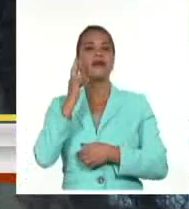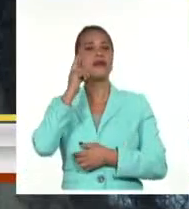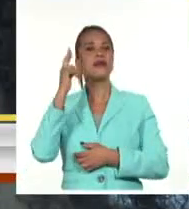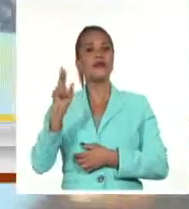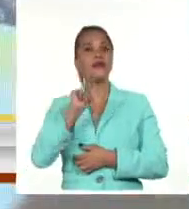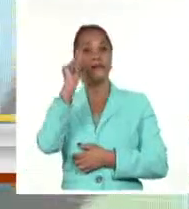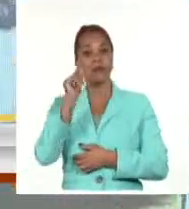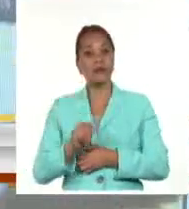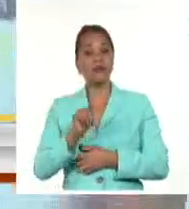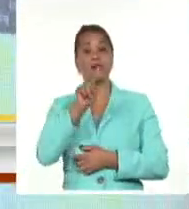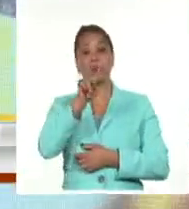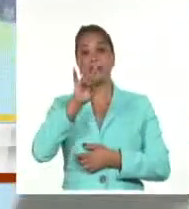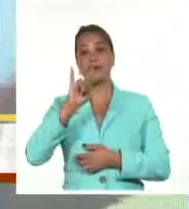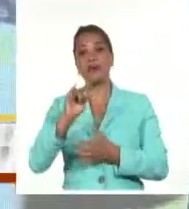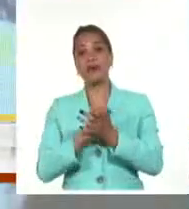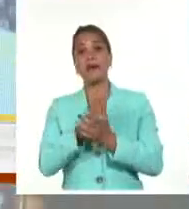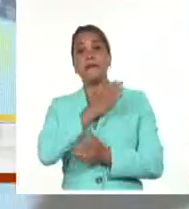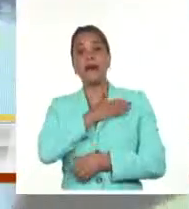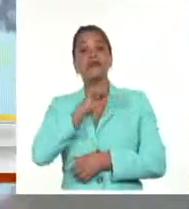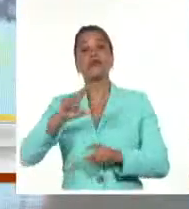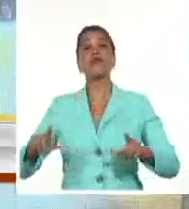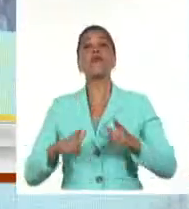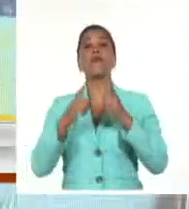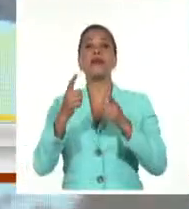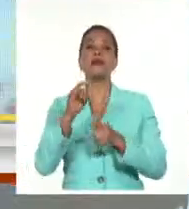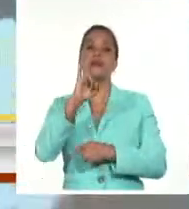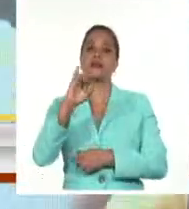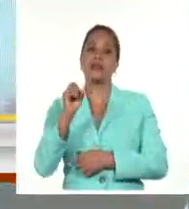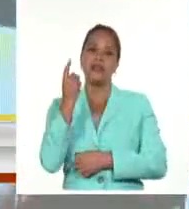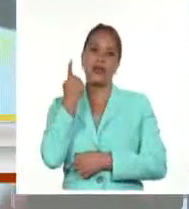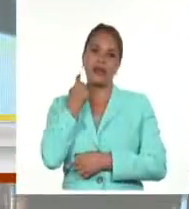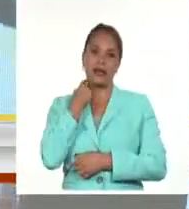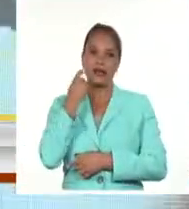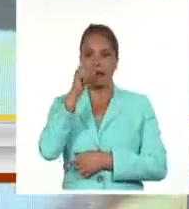29 de marzo cumpliría 60 años